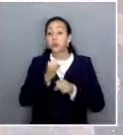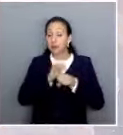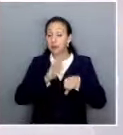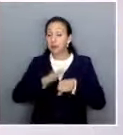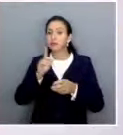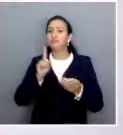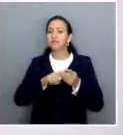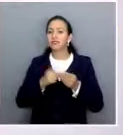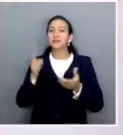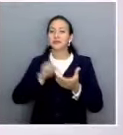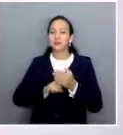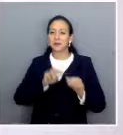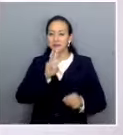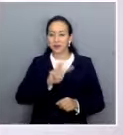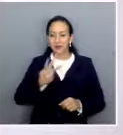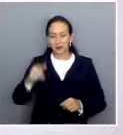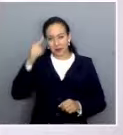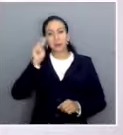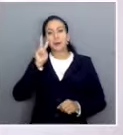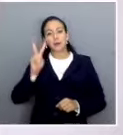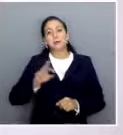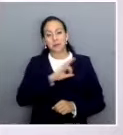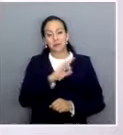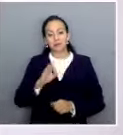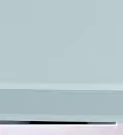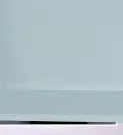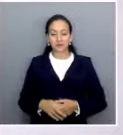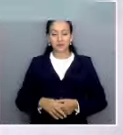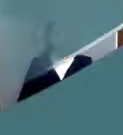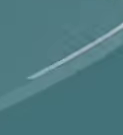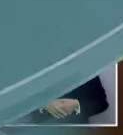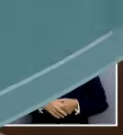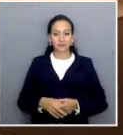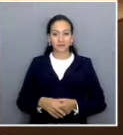del Poder Judicial de la Federación, Mario López Peña.